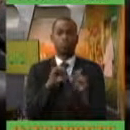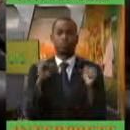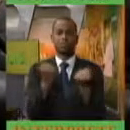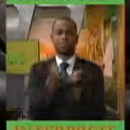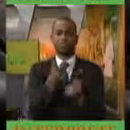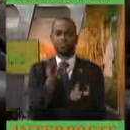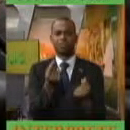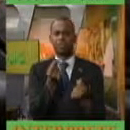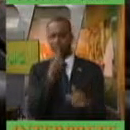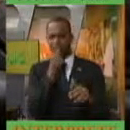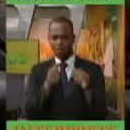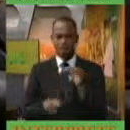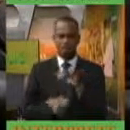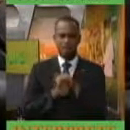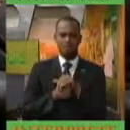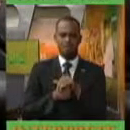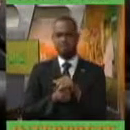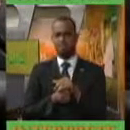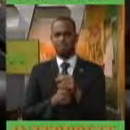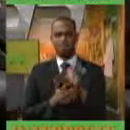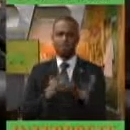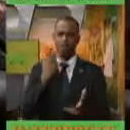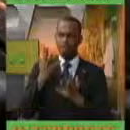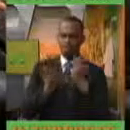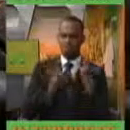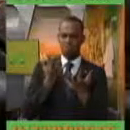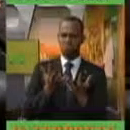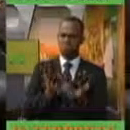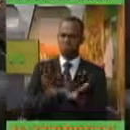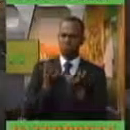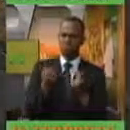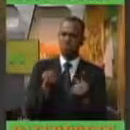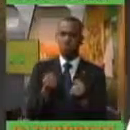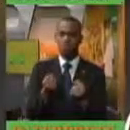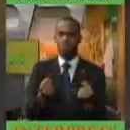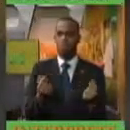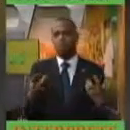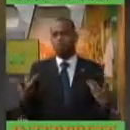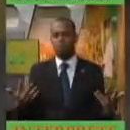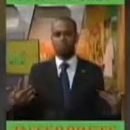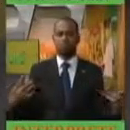que se avergüenza, que lo maldice, que se asusta.